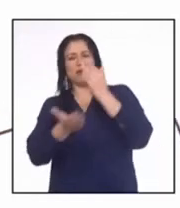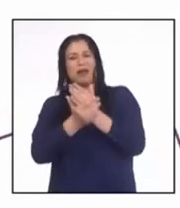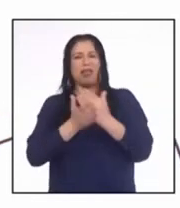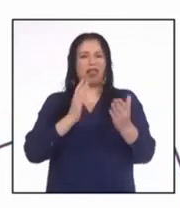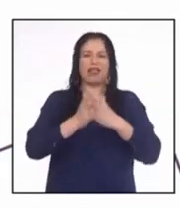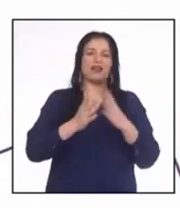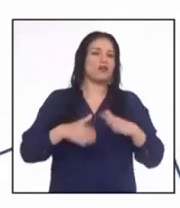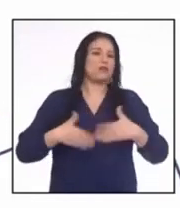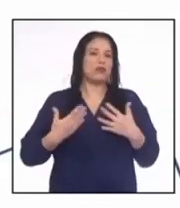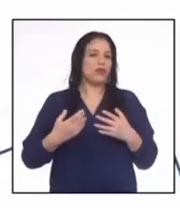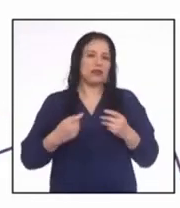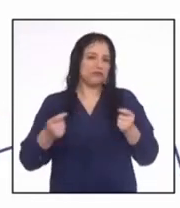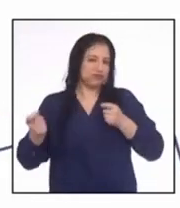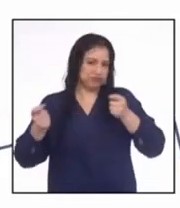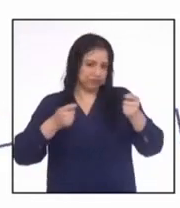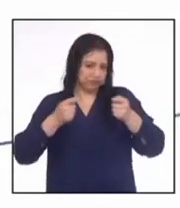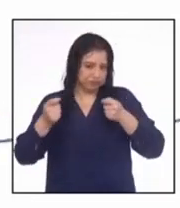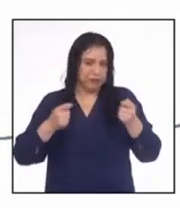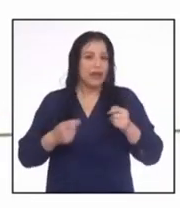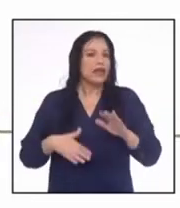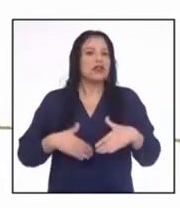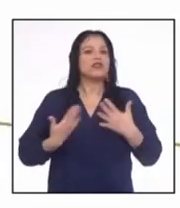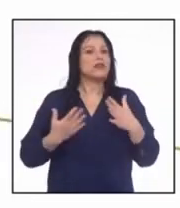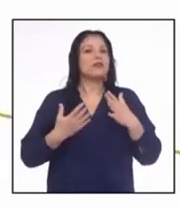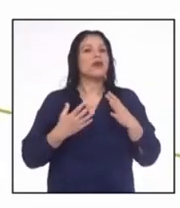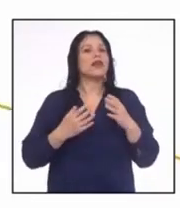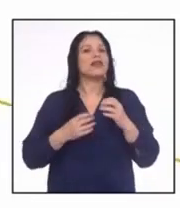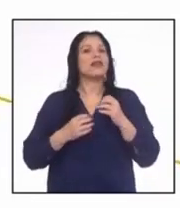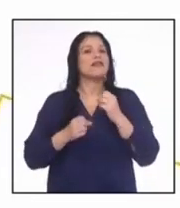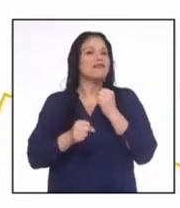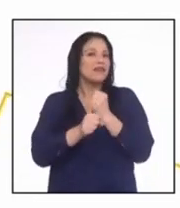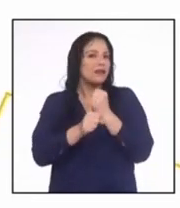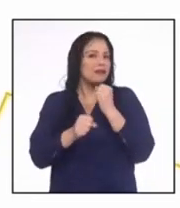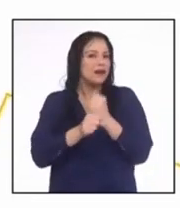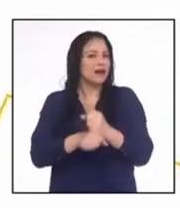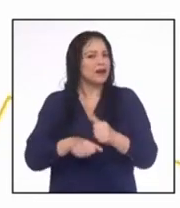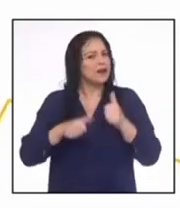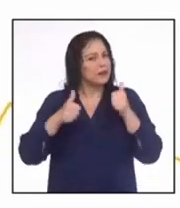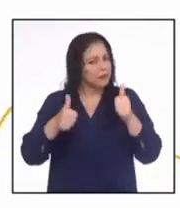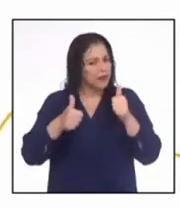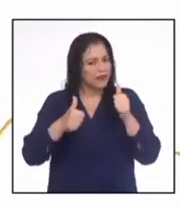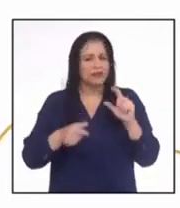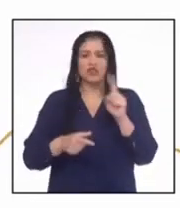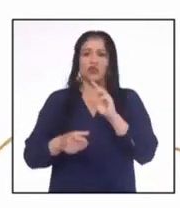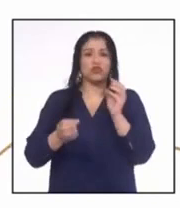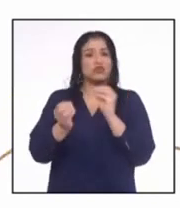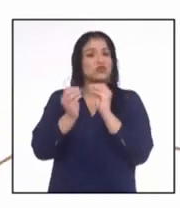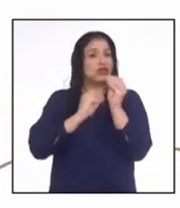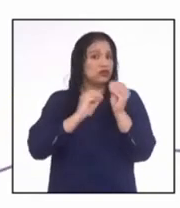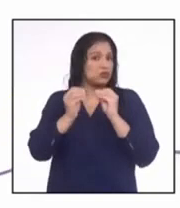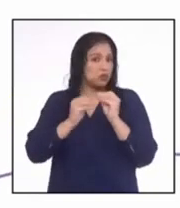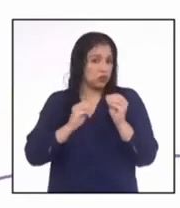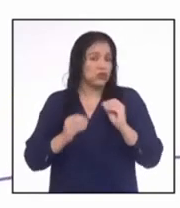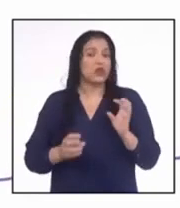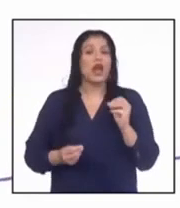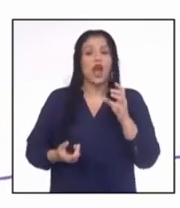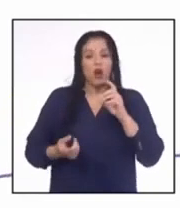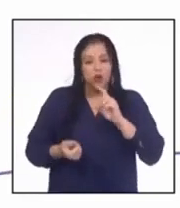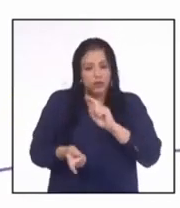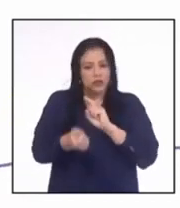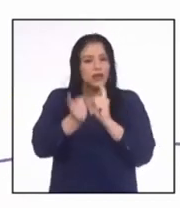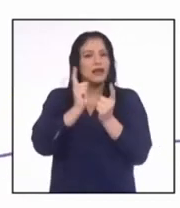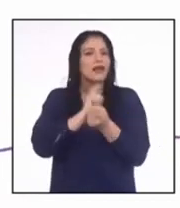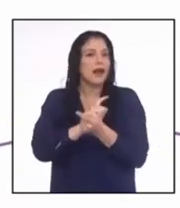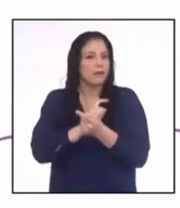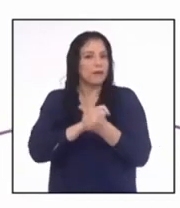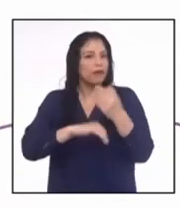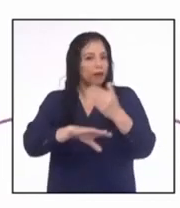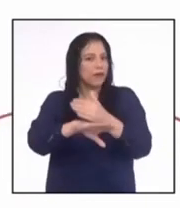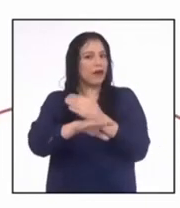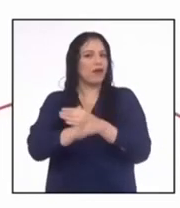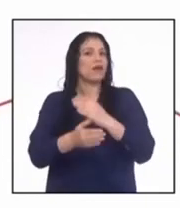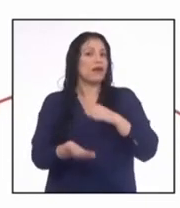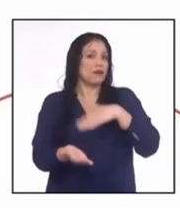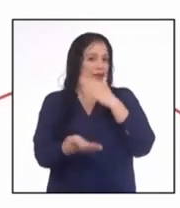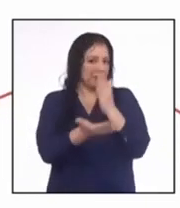la gestión, que no puede funcionar regularmente si no se soluciona o transforma el conflicto.